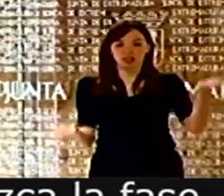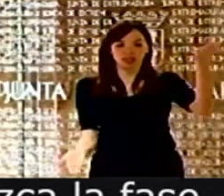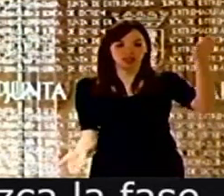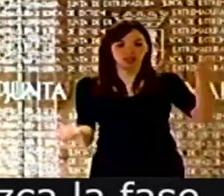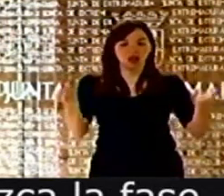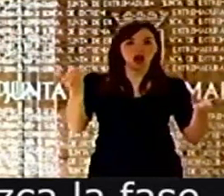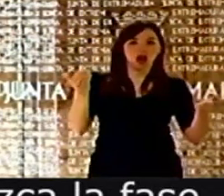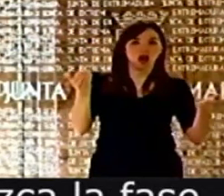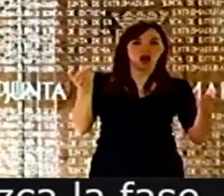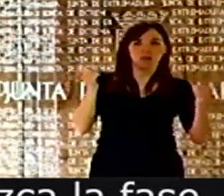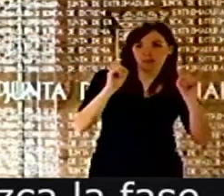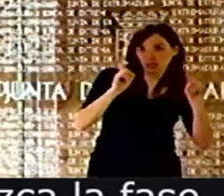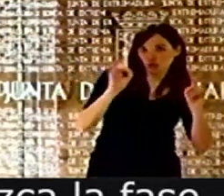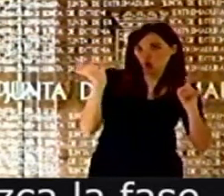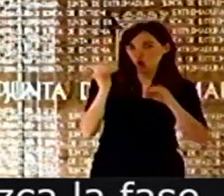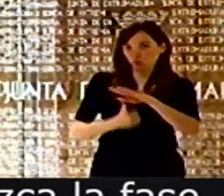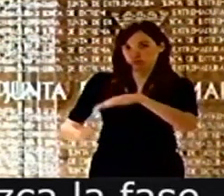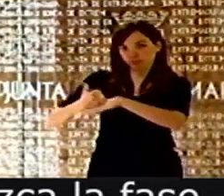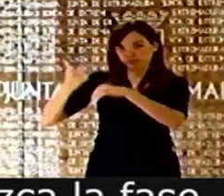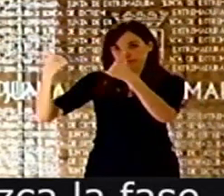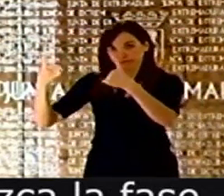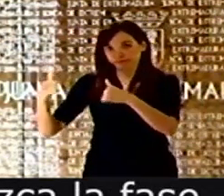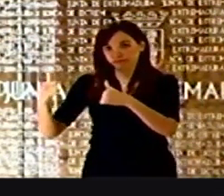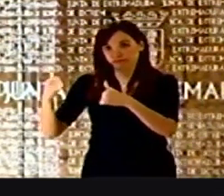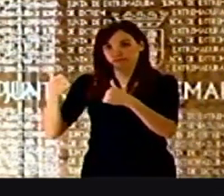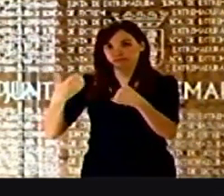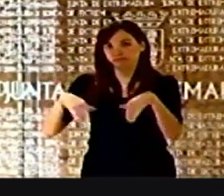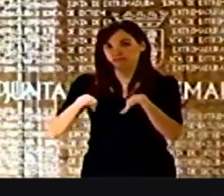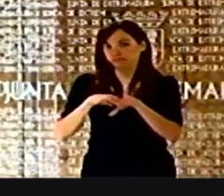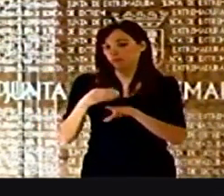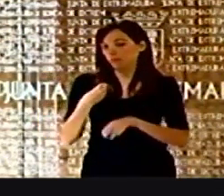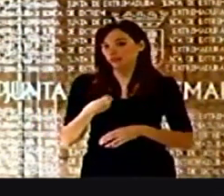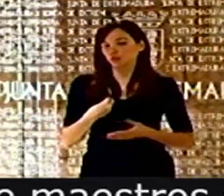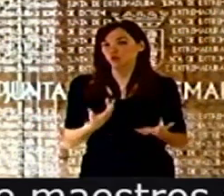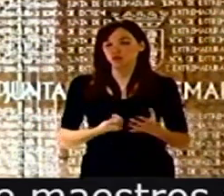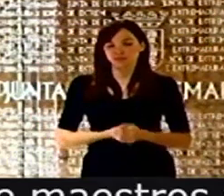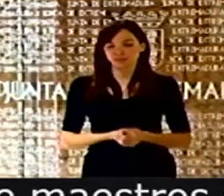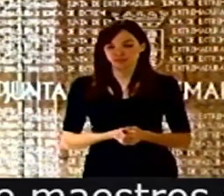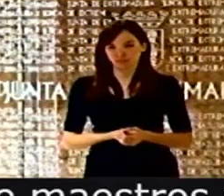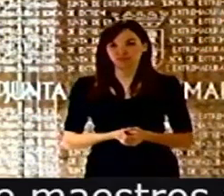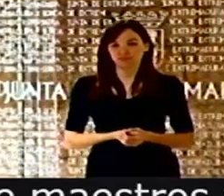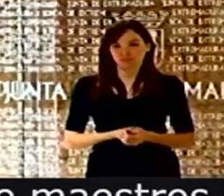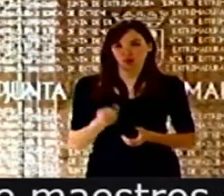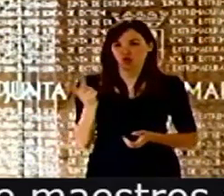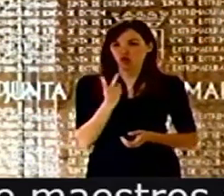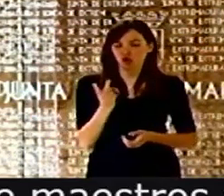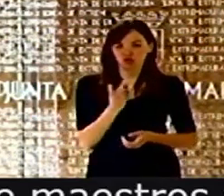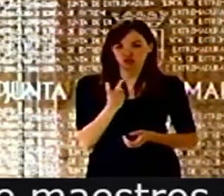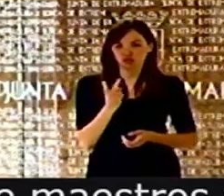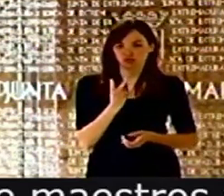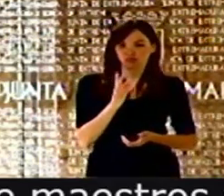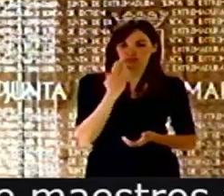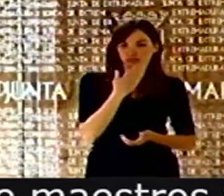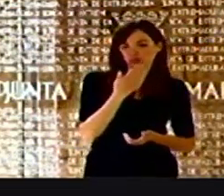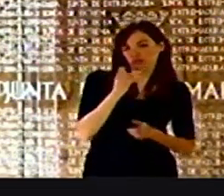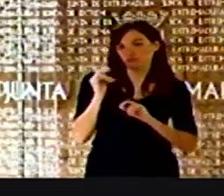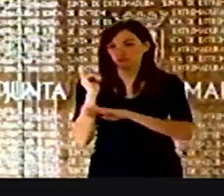y licenciados, ¿quiere decir? Entiendo que es para lo mismo. Entiendo que es para para los dos cuerpos. Es decir, las